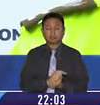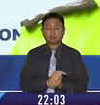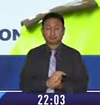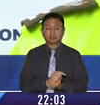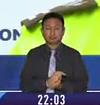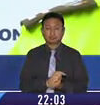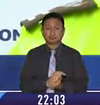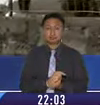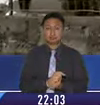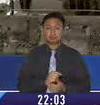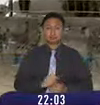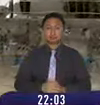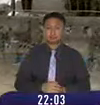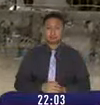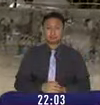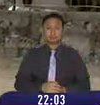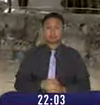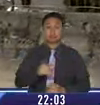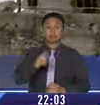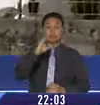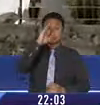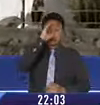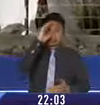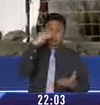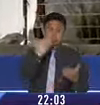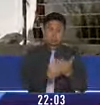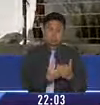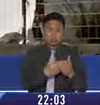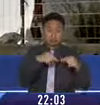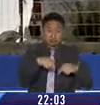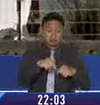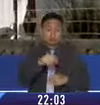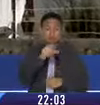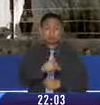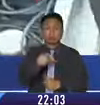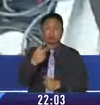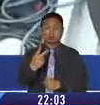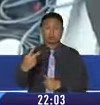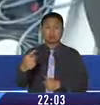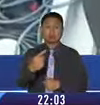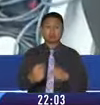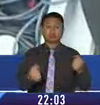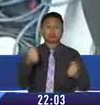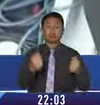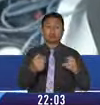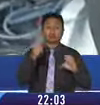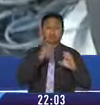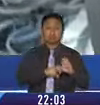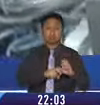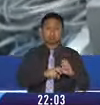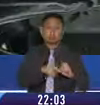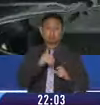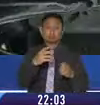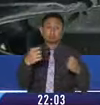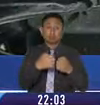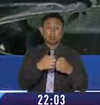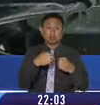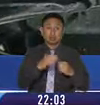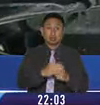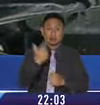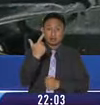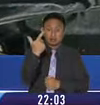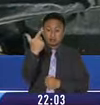en contra de una vivienda cuando los uniformados llegaron encontraron a las dos personas a bordo de un vehículo en medio del equipo de sonido el arma de fuego